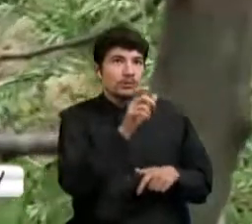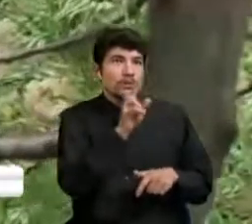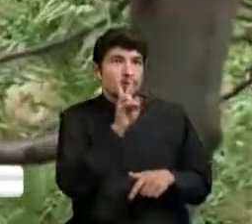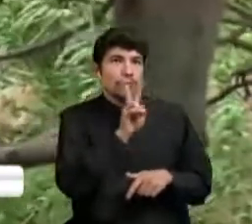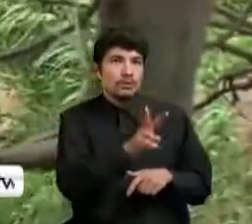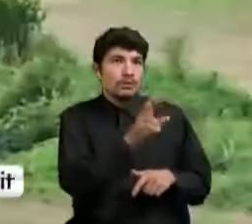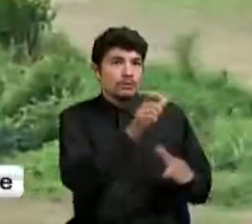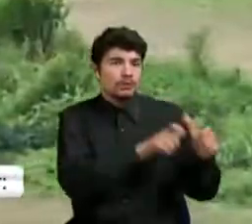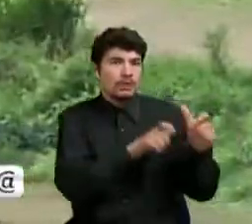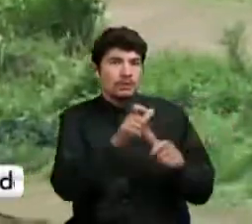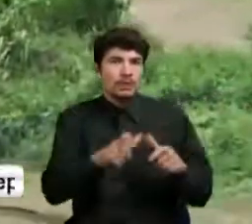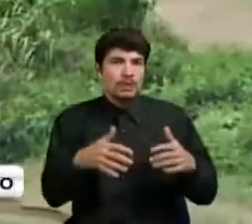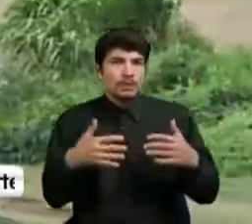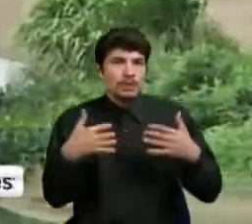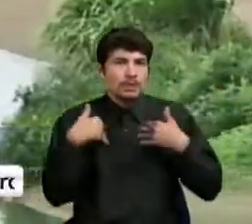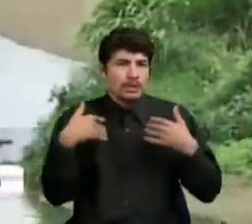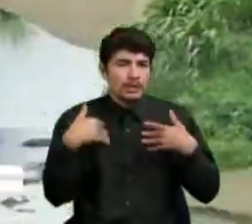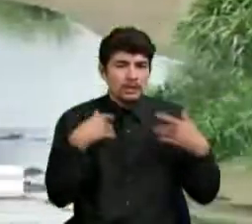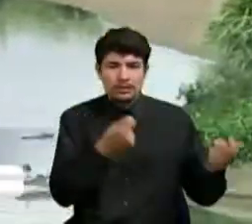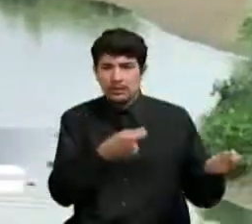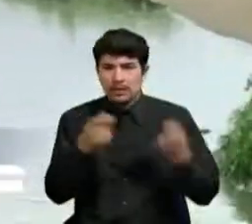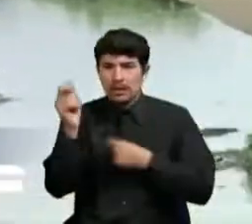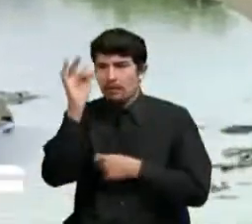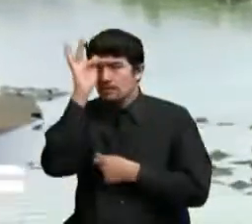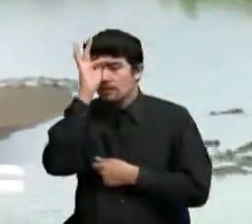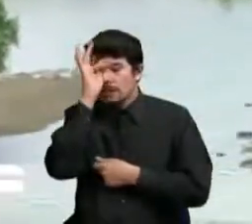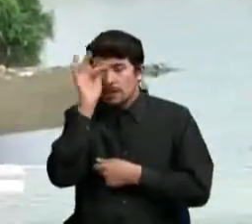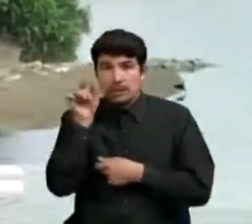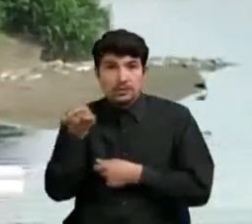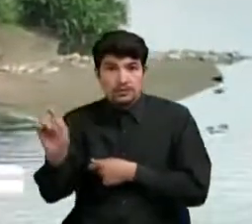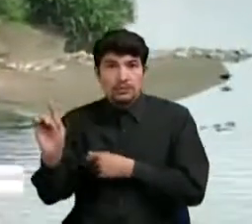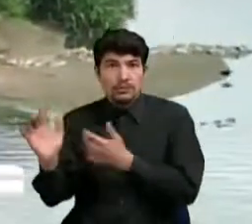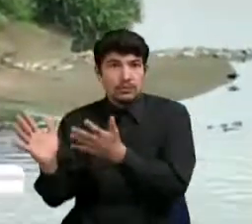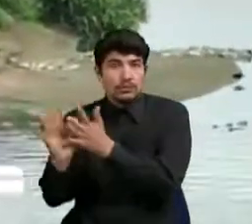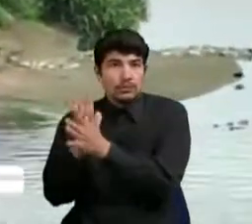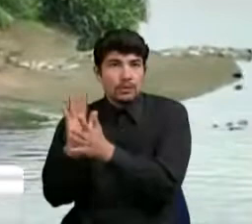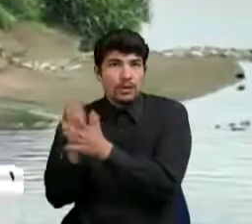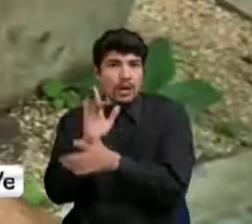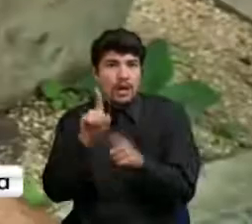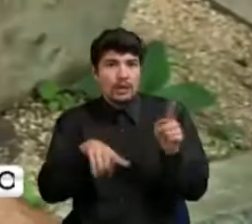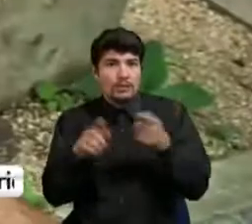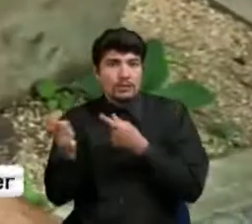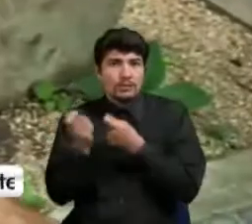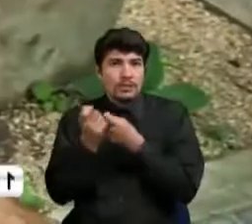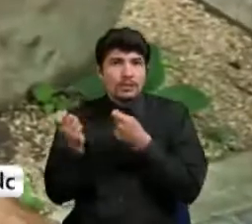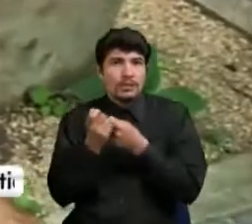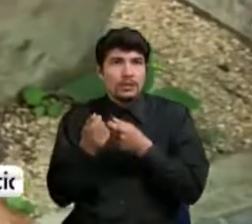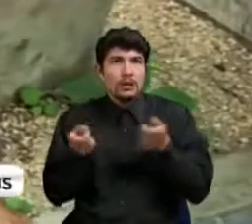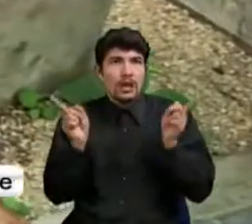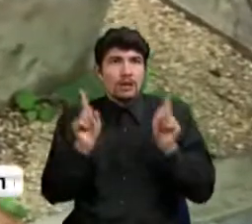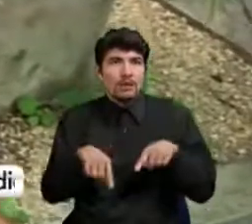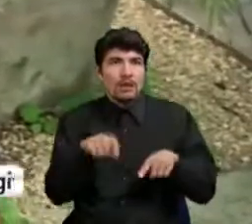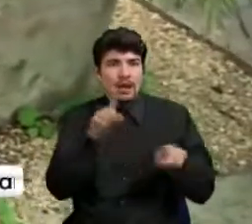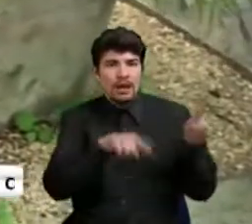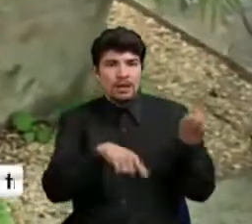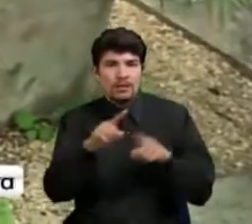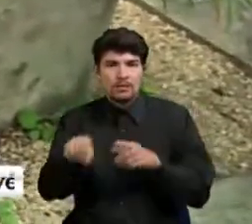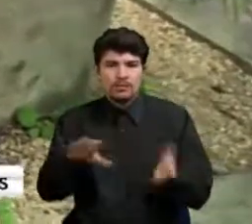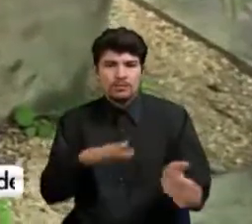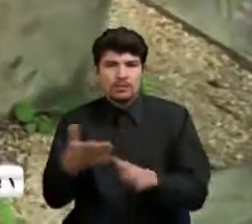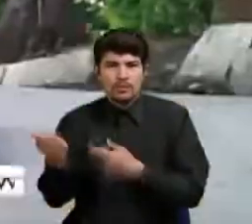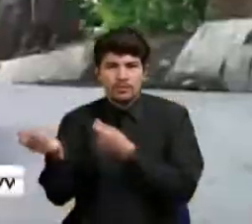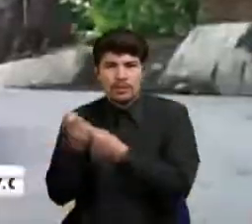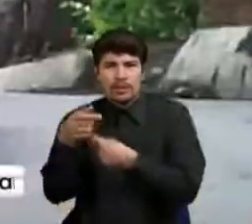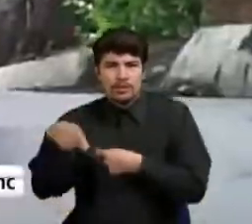llevaban 2 personas heridas. Según nos informan algunos vecinos, que también hay algunos muertos por el lado de la